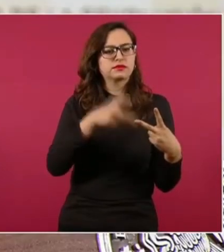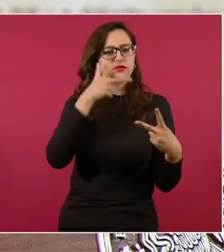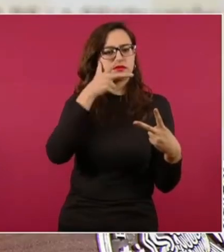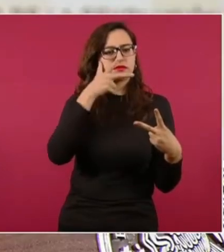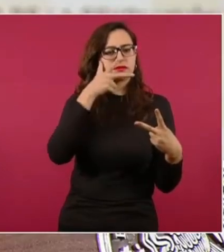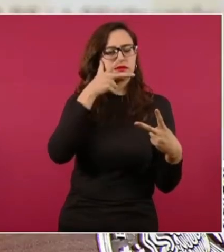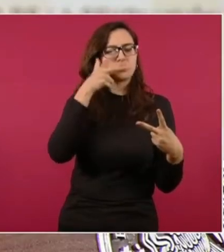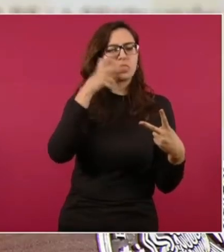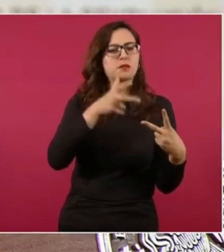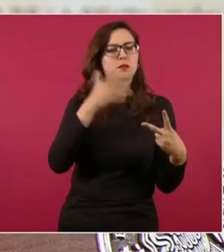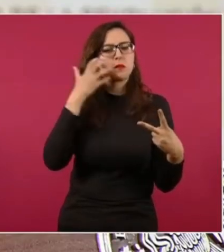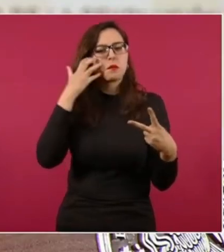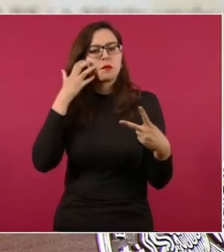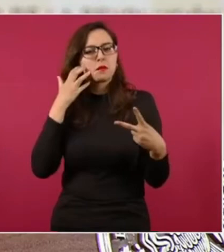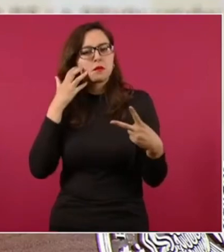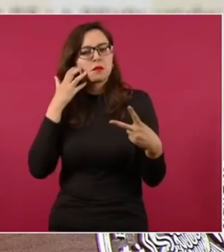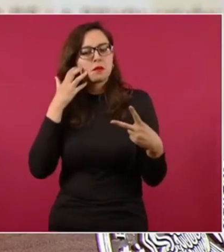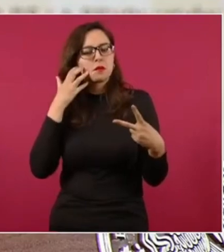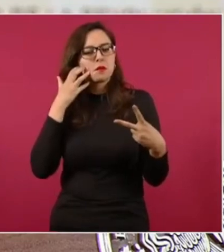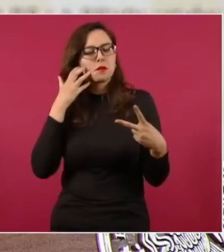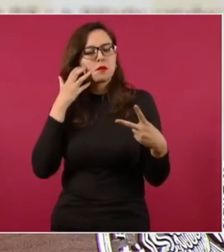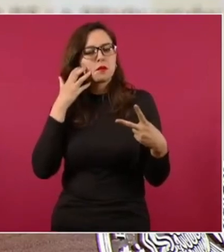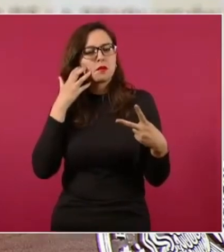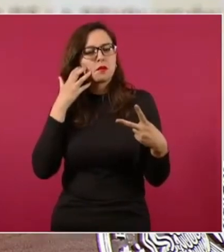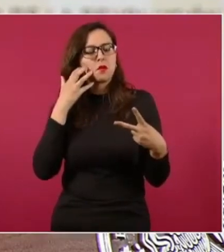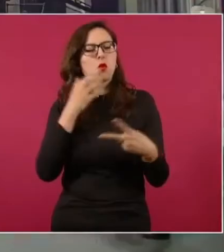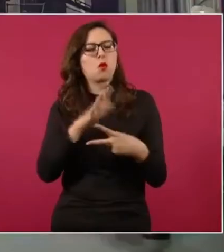Pachuca, pero ¿era Tigre o era Laguna?